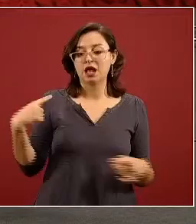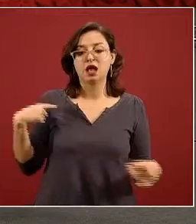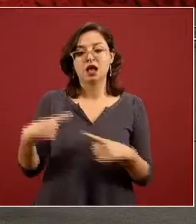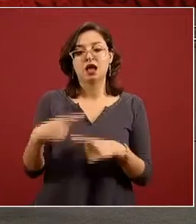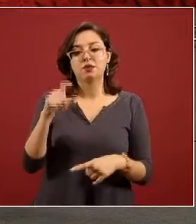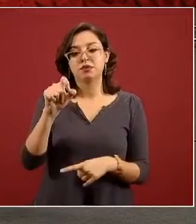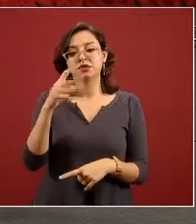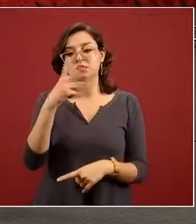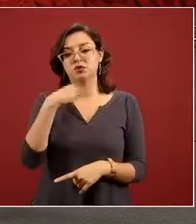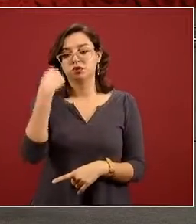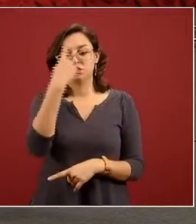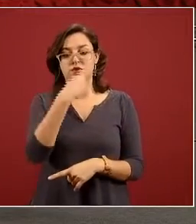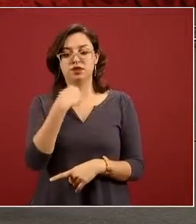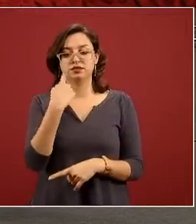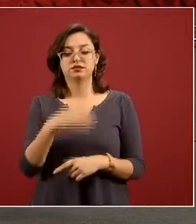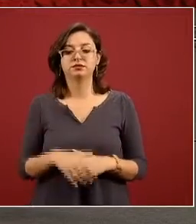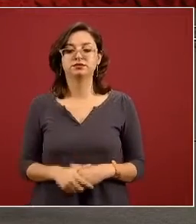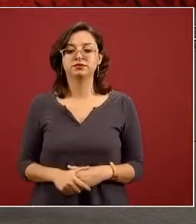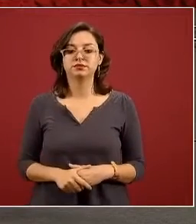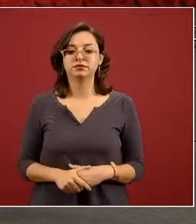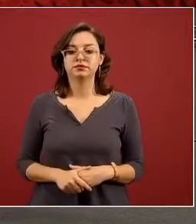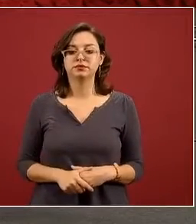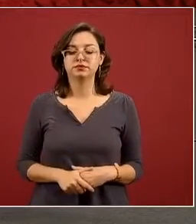siguiente, por favor.